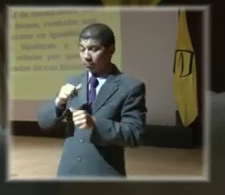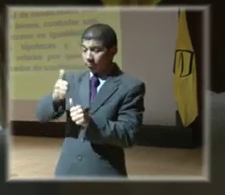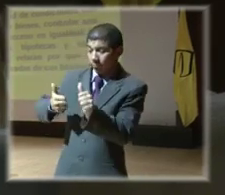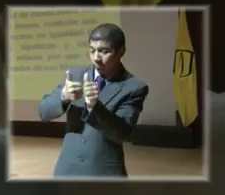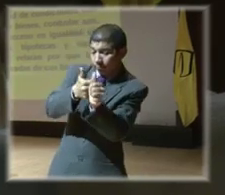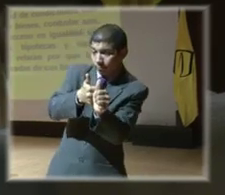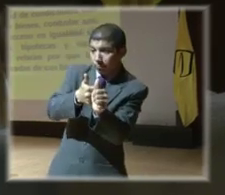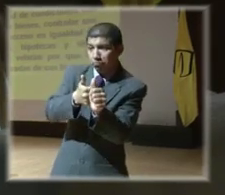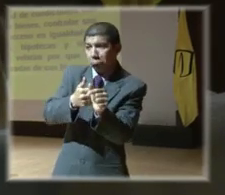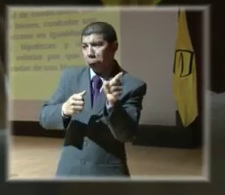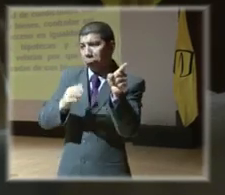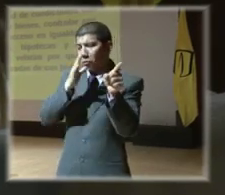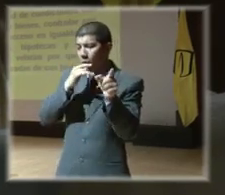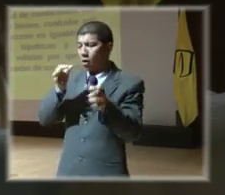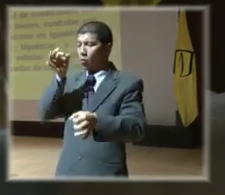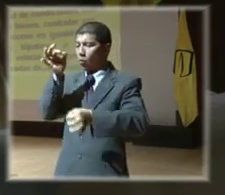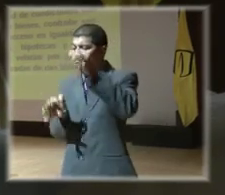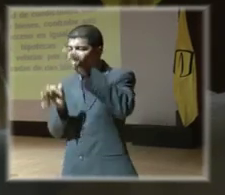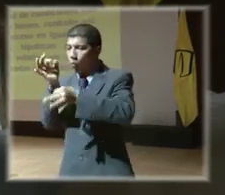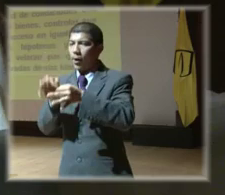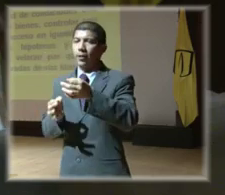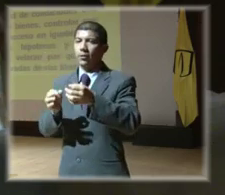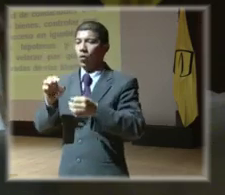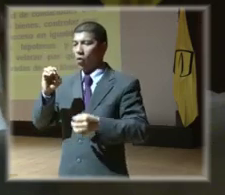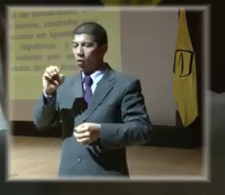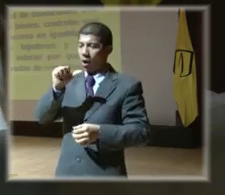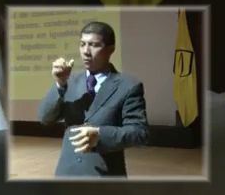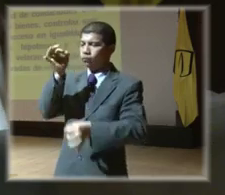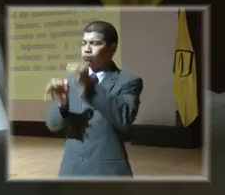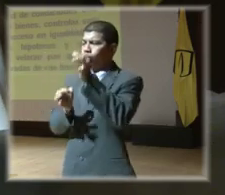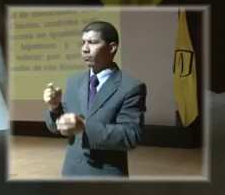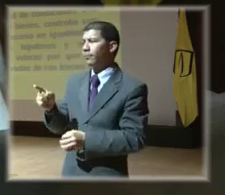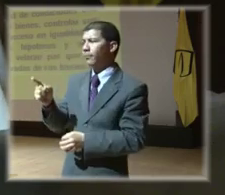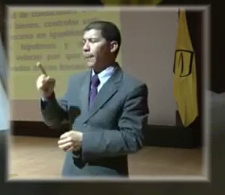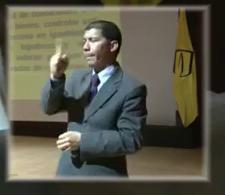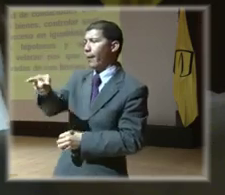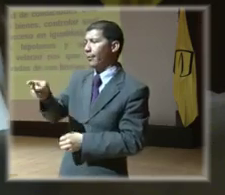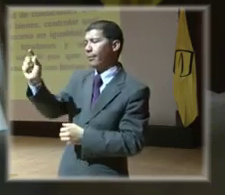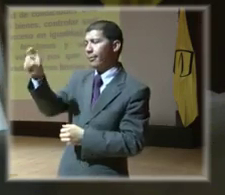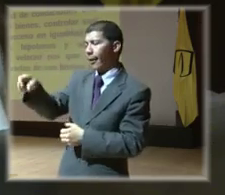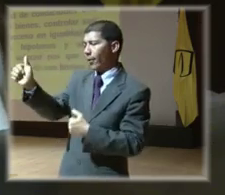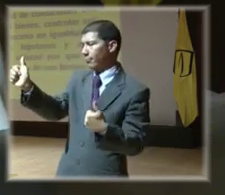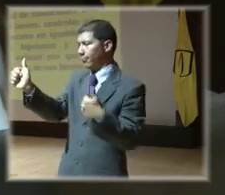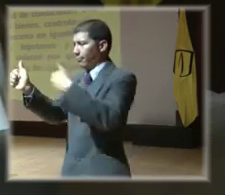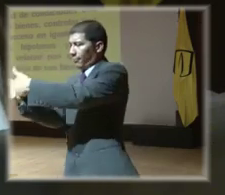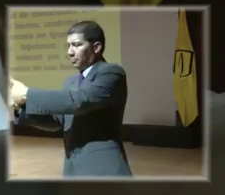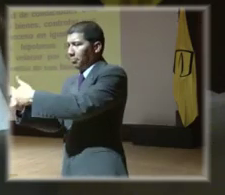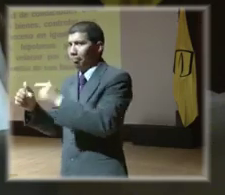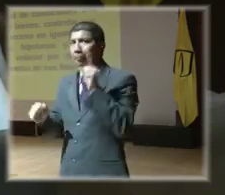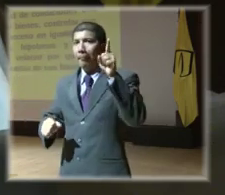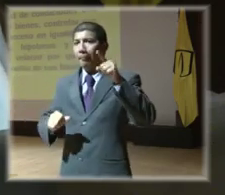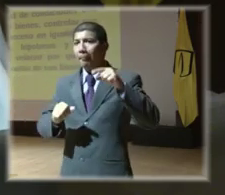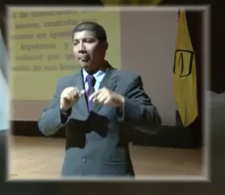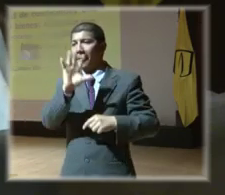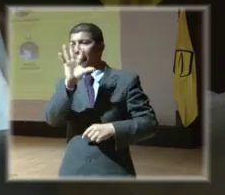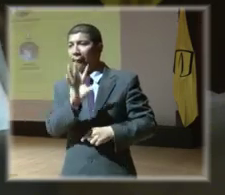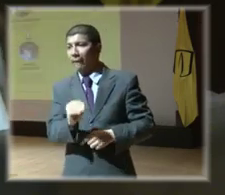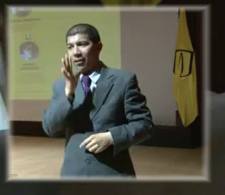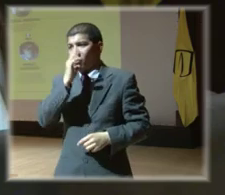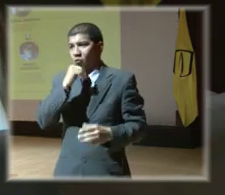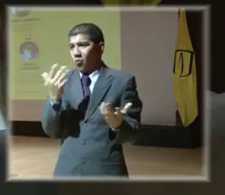un juez o una jueza que dictamen que una persona está interdicta, sino es en el día a día que una persona está negada